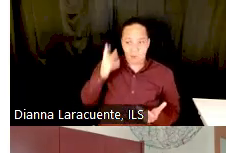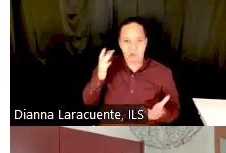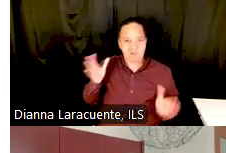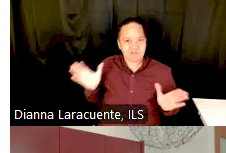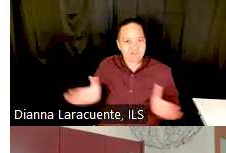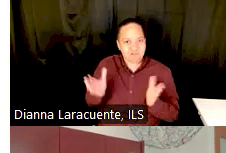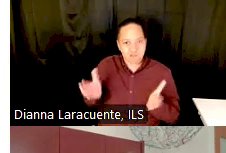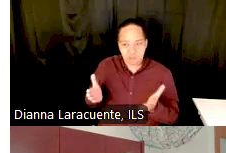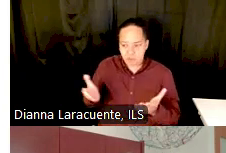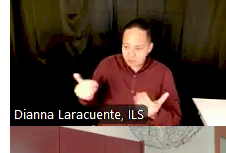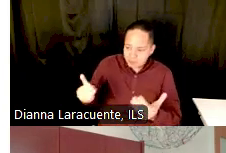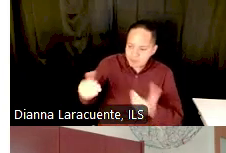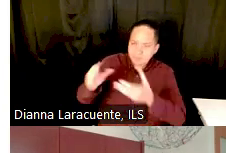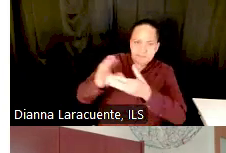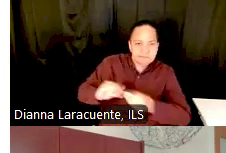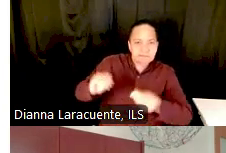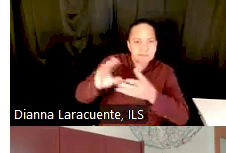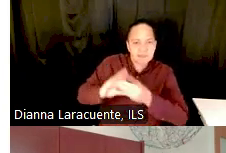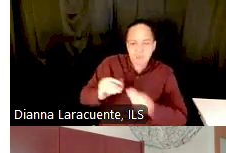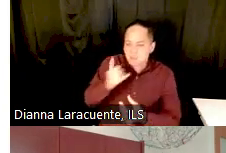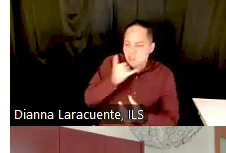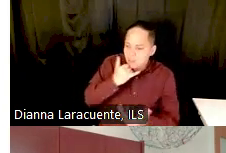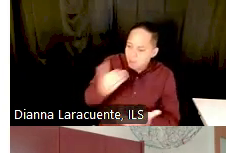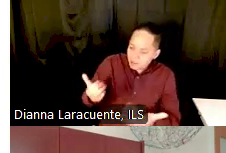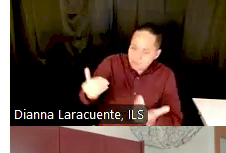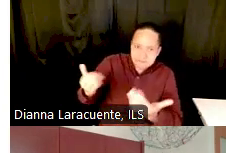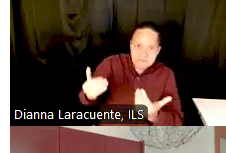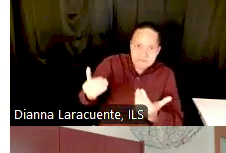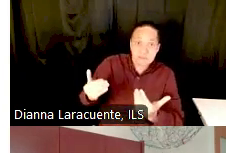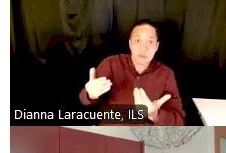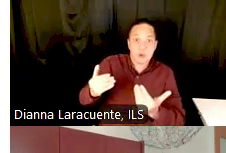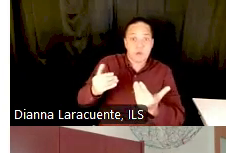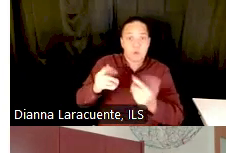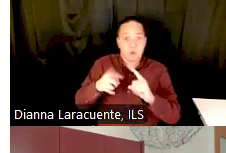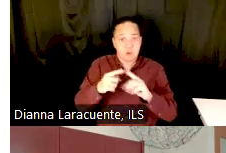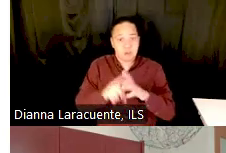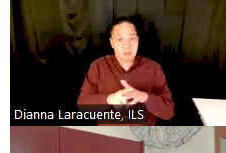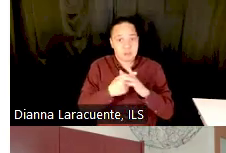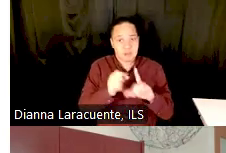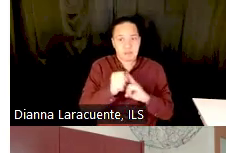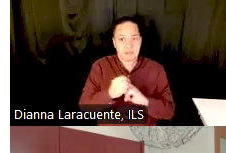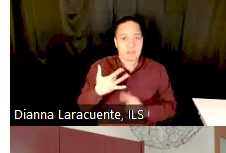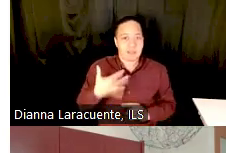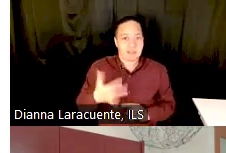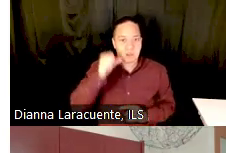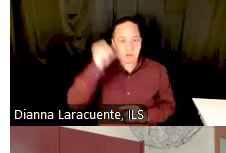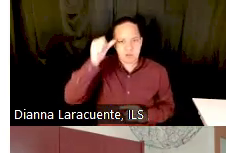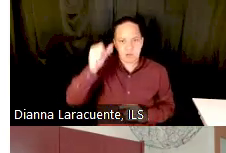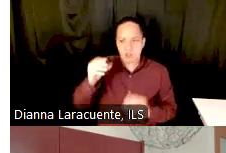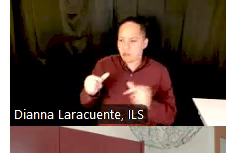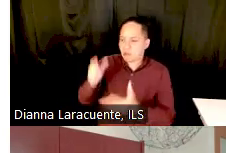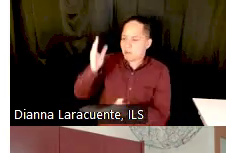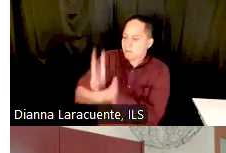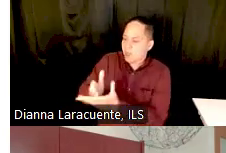que el niño nos narre y nos cuente qué es lo que está ocurriendo. A la que empieza una situación, la tendencia del adulto es a corregir,